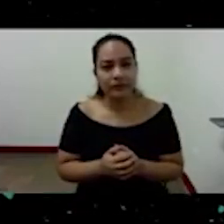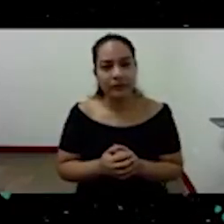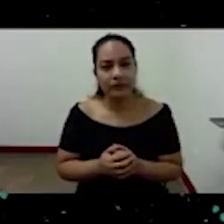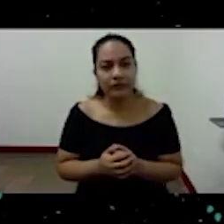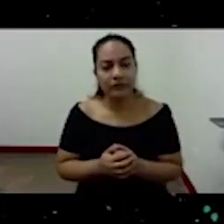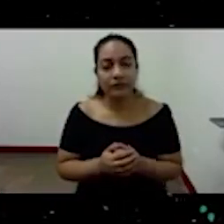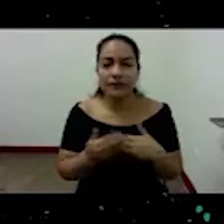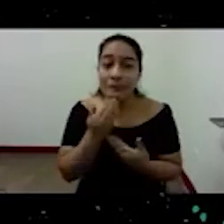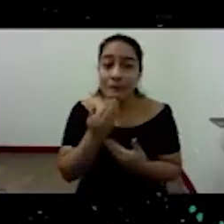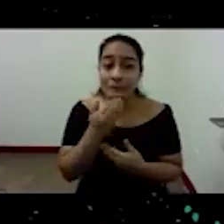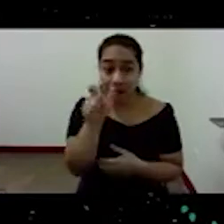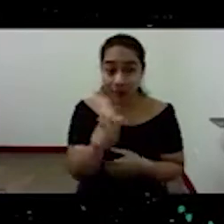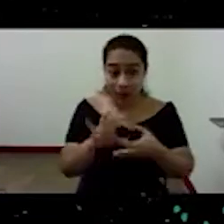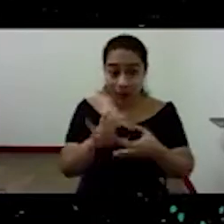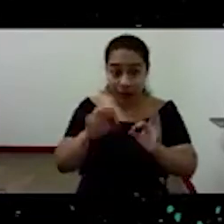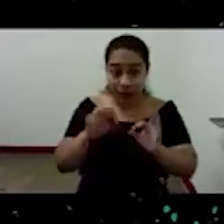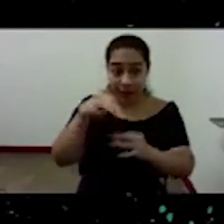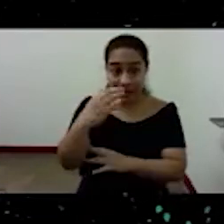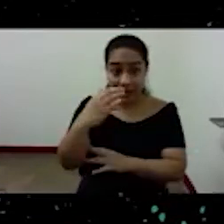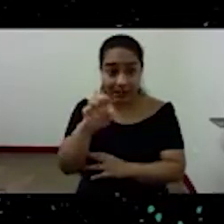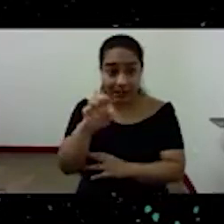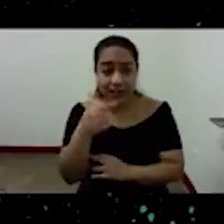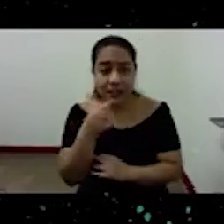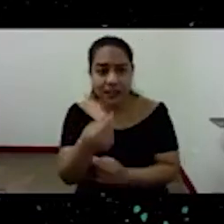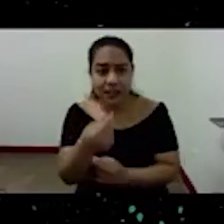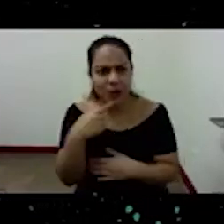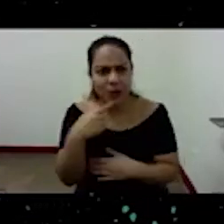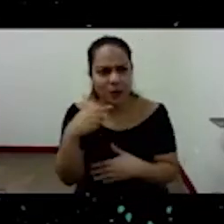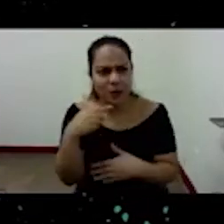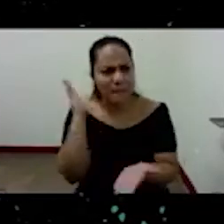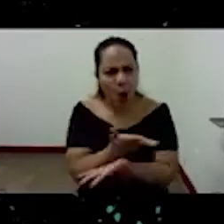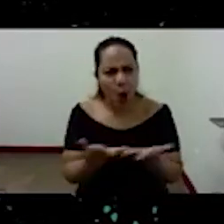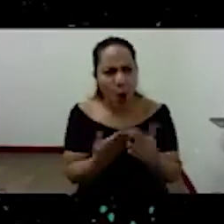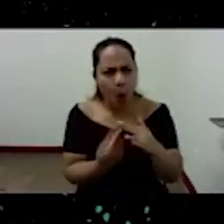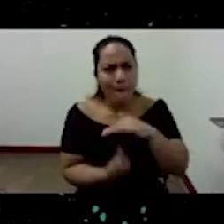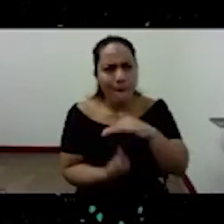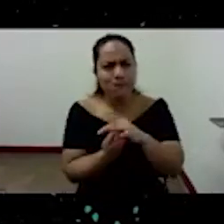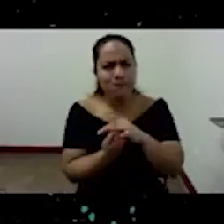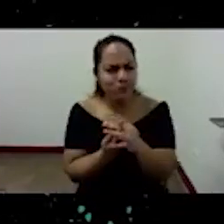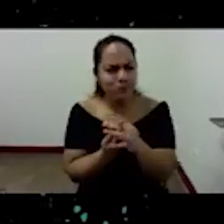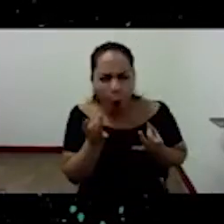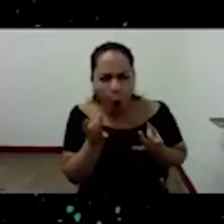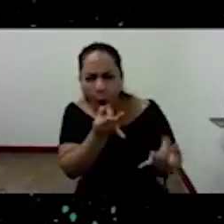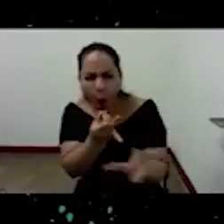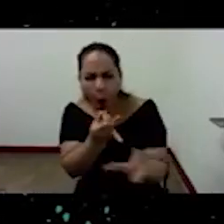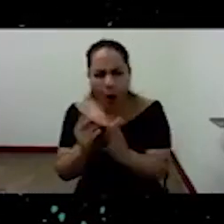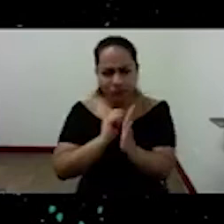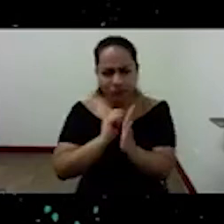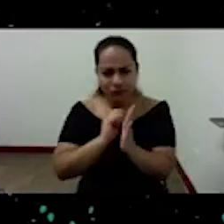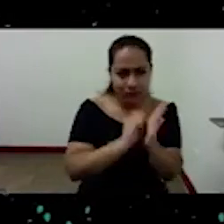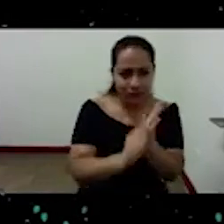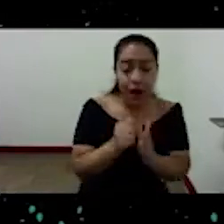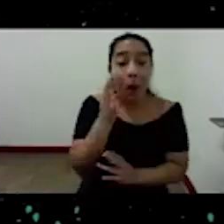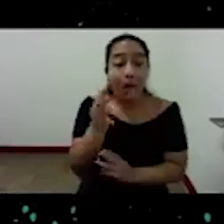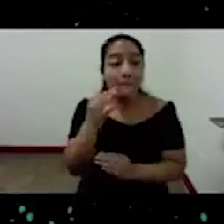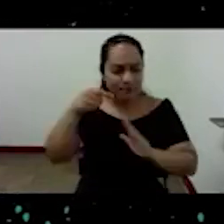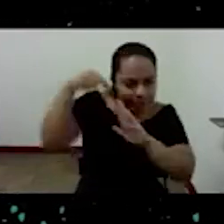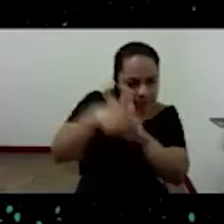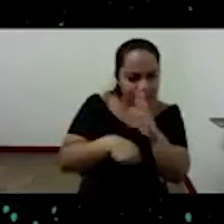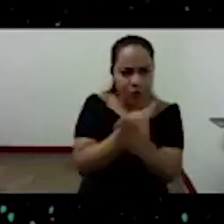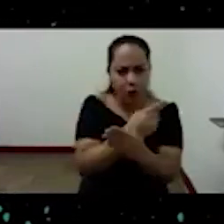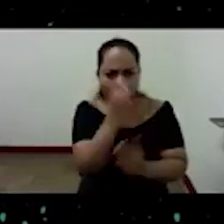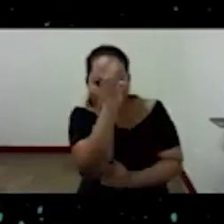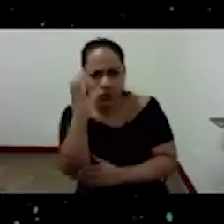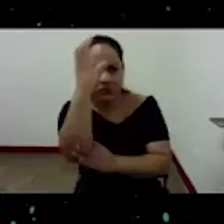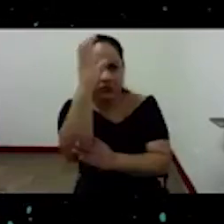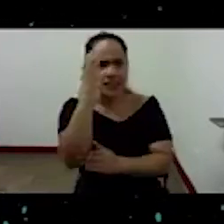Cuando Nietzsche escribía sobre el origen de la tragedia, en realidad trabajaba sobre el aspecto muy profundo y actual de la muerte